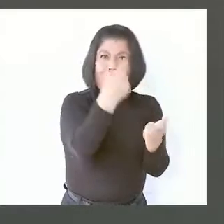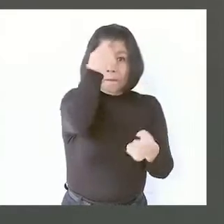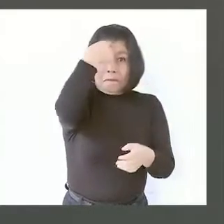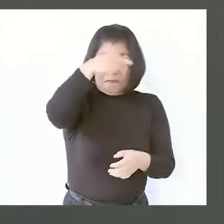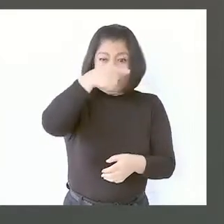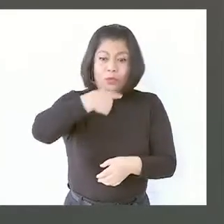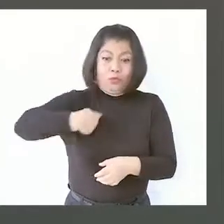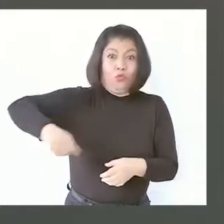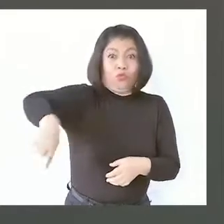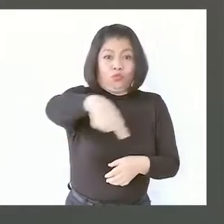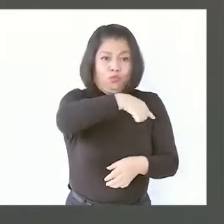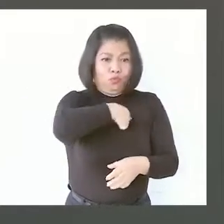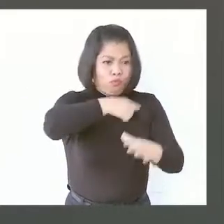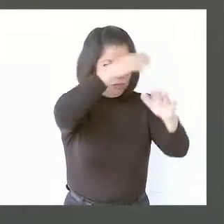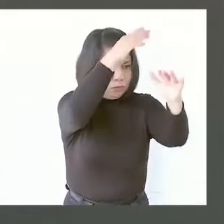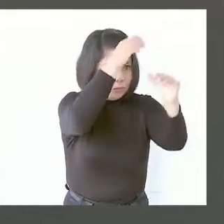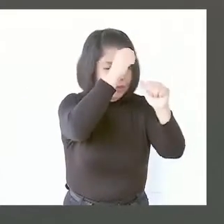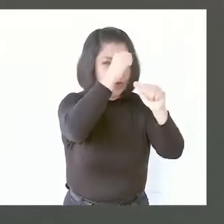países.